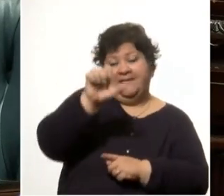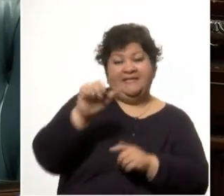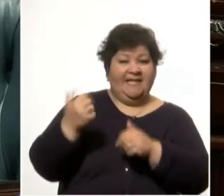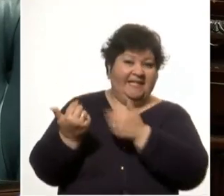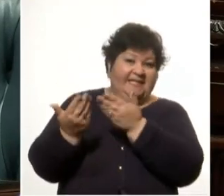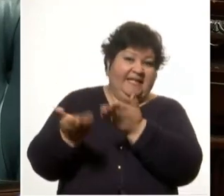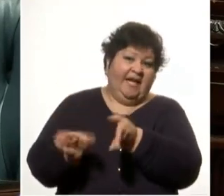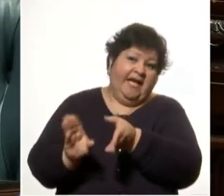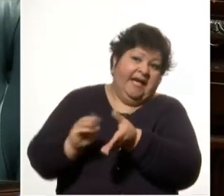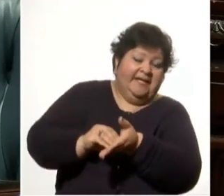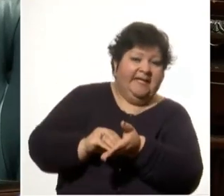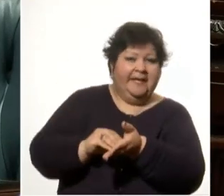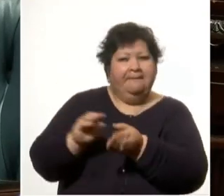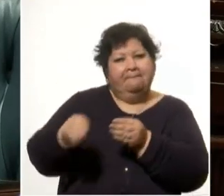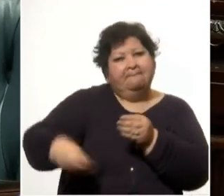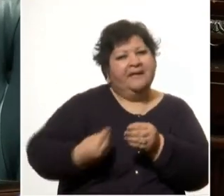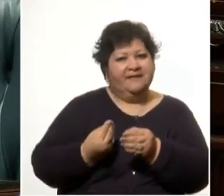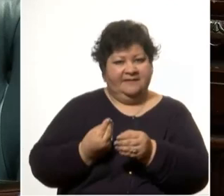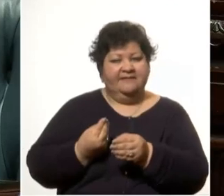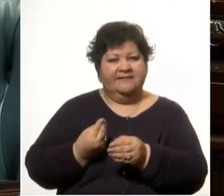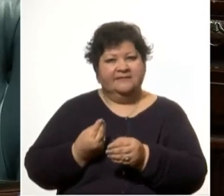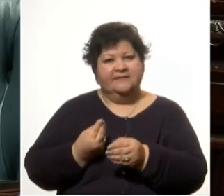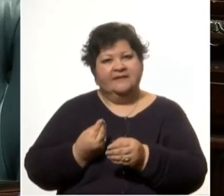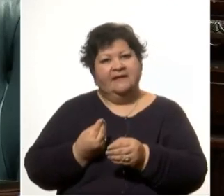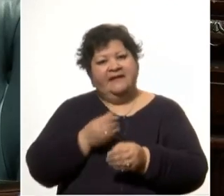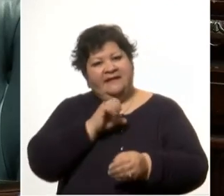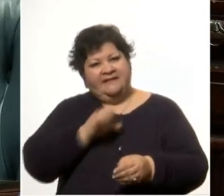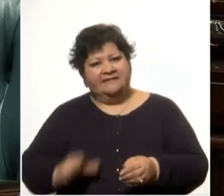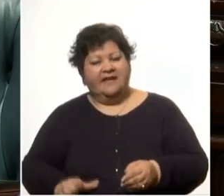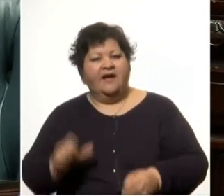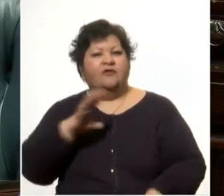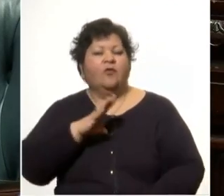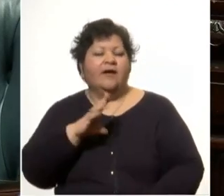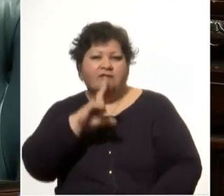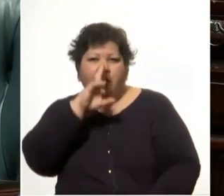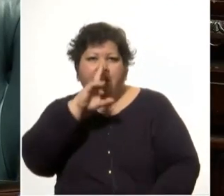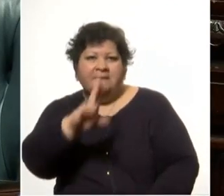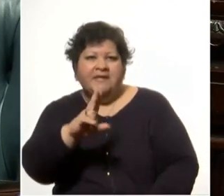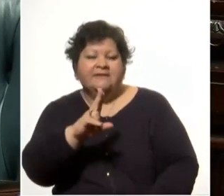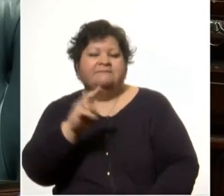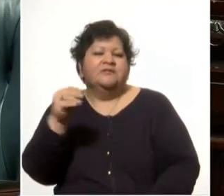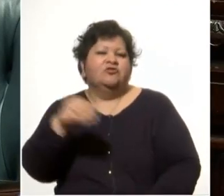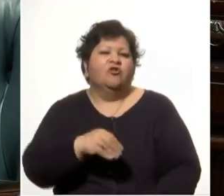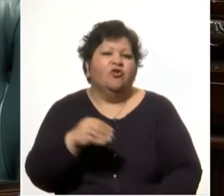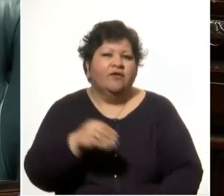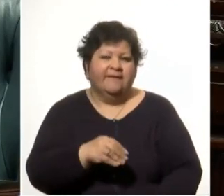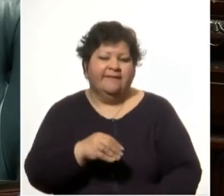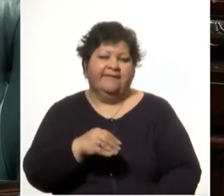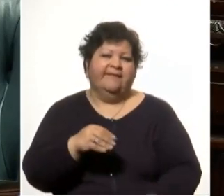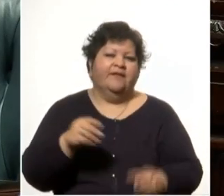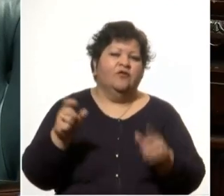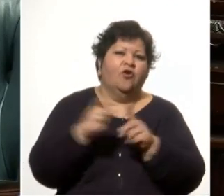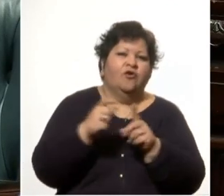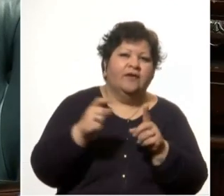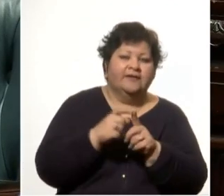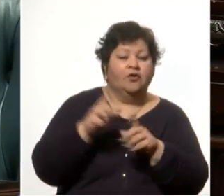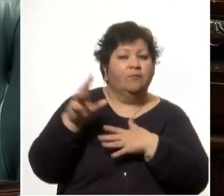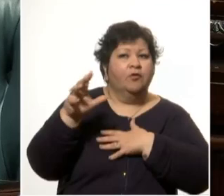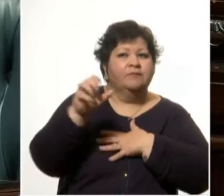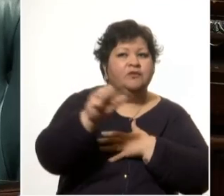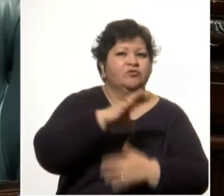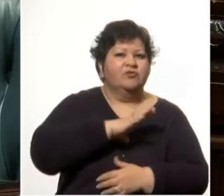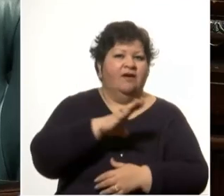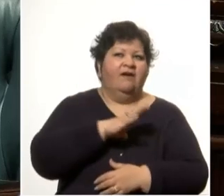hay que agregar las pérdidas que se le provocan al Estado por más de 2.000 millones de dólares, por los compromisos